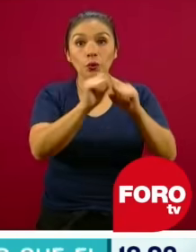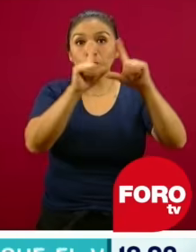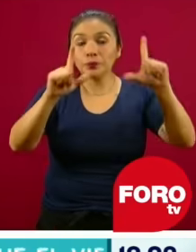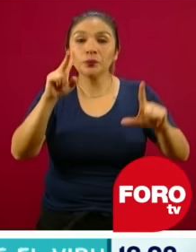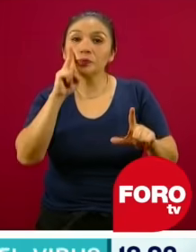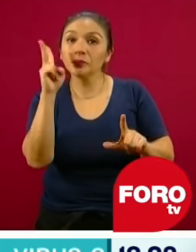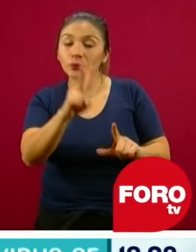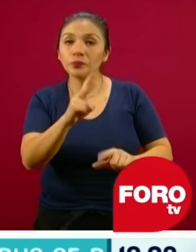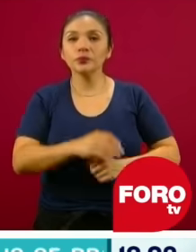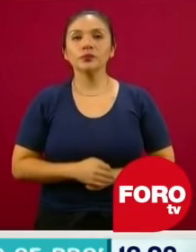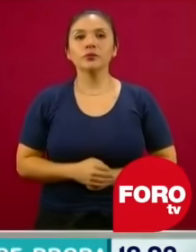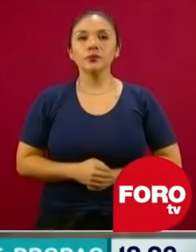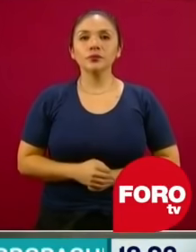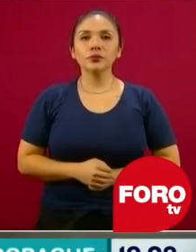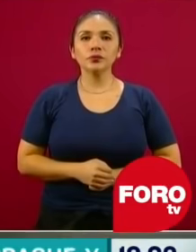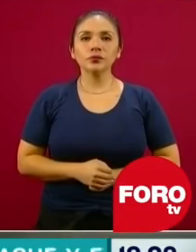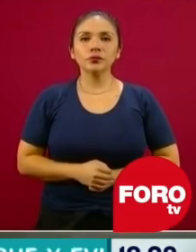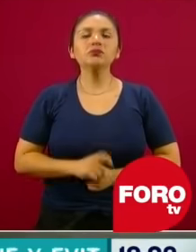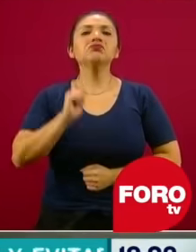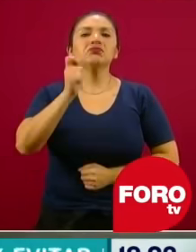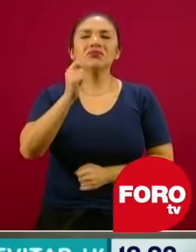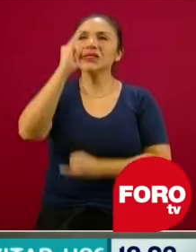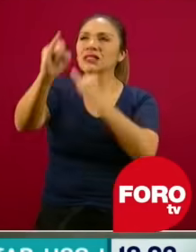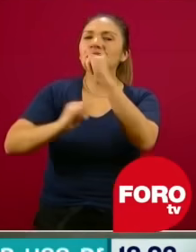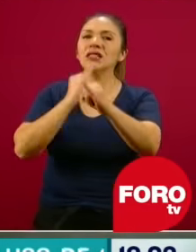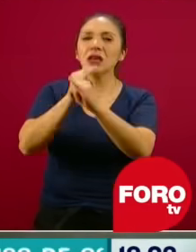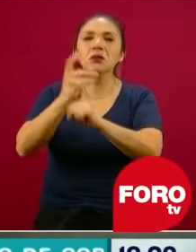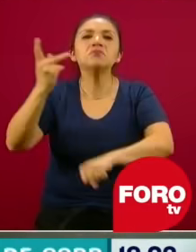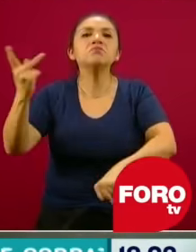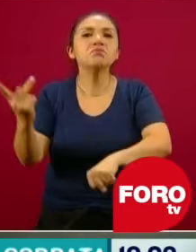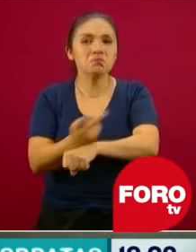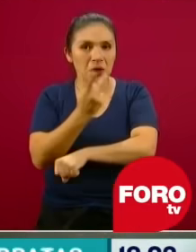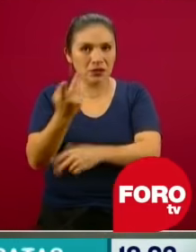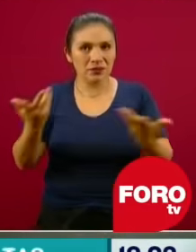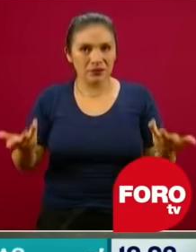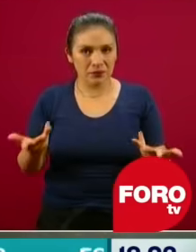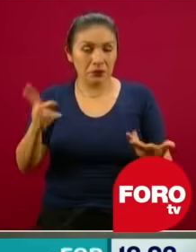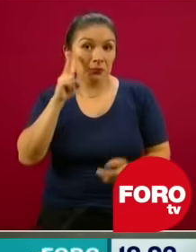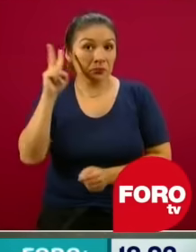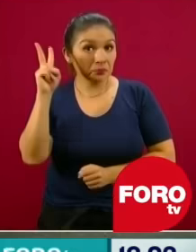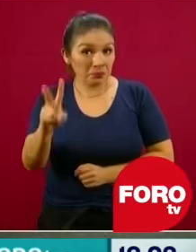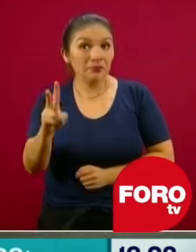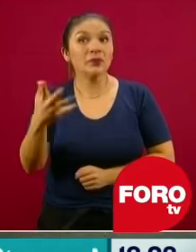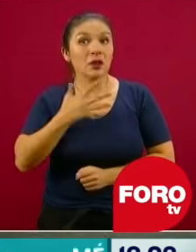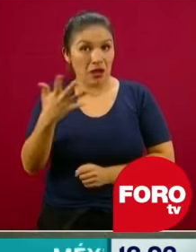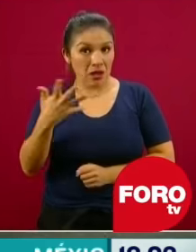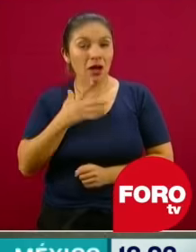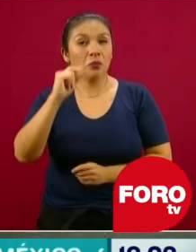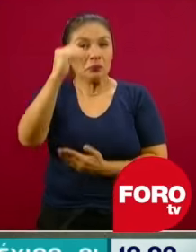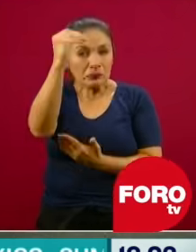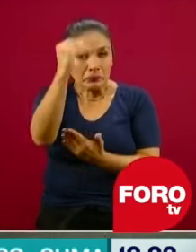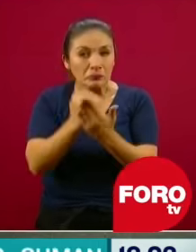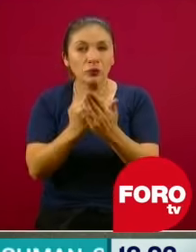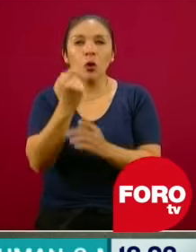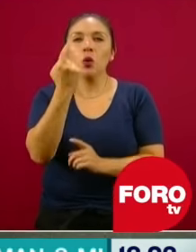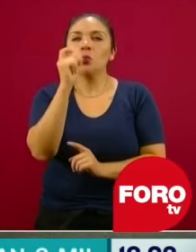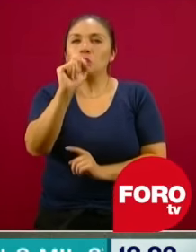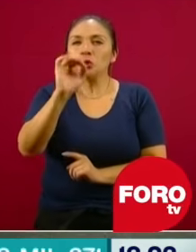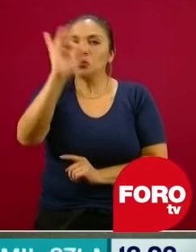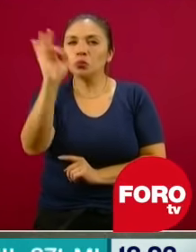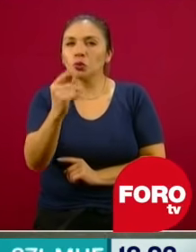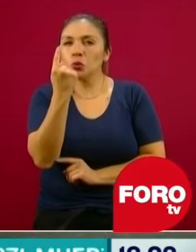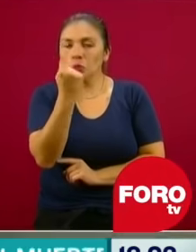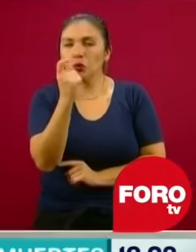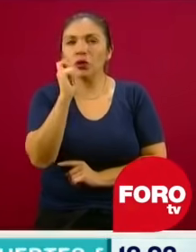la actualización del panorama internacional, vamos a ver la reducción de un punto porcentual más, 32